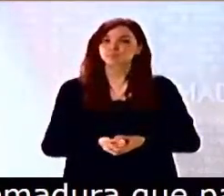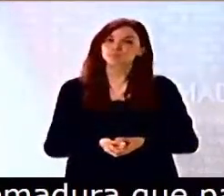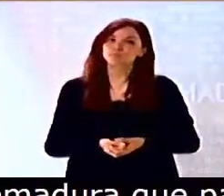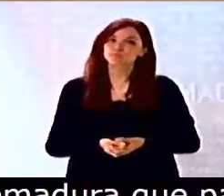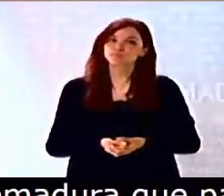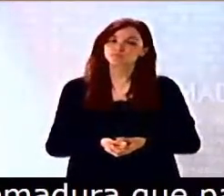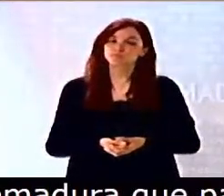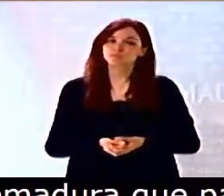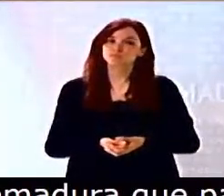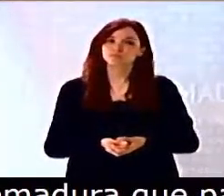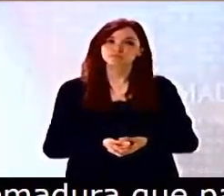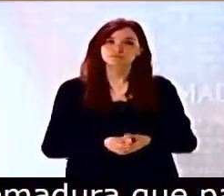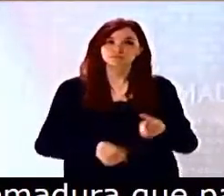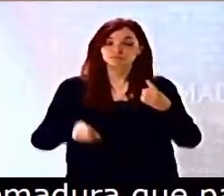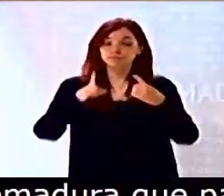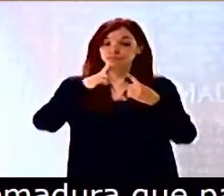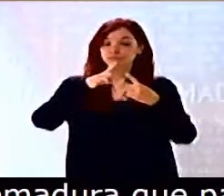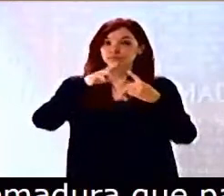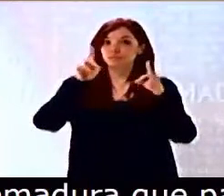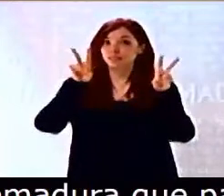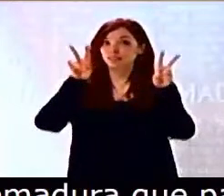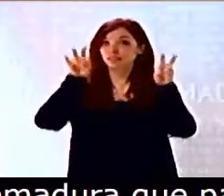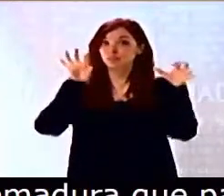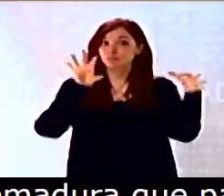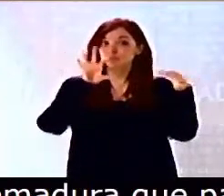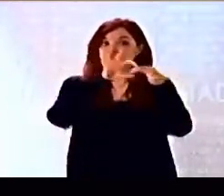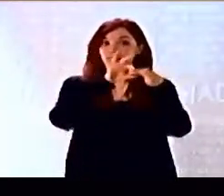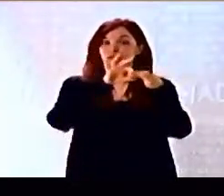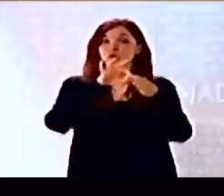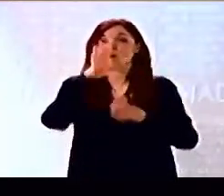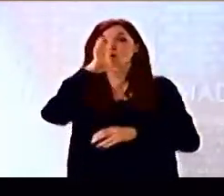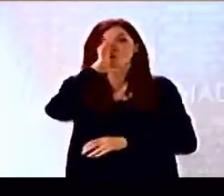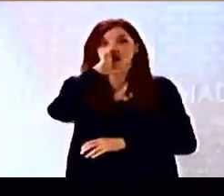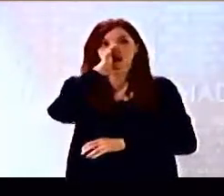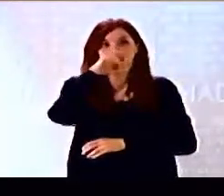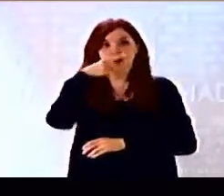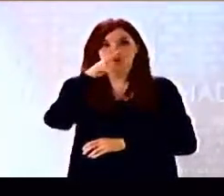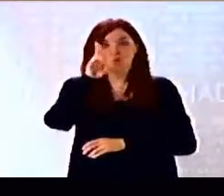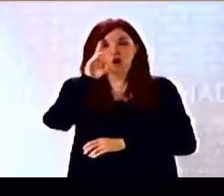Con respecto a la localidad de Guareña,